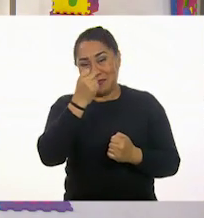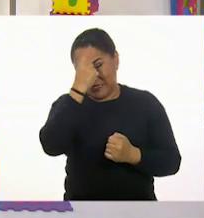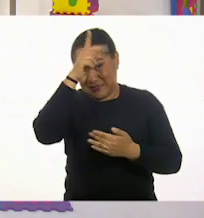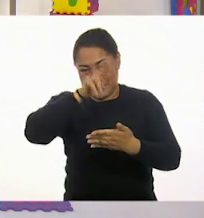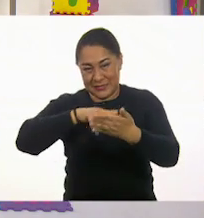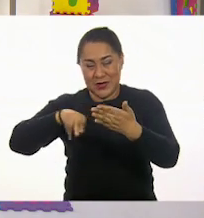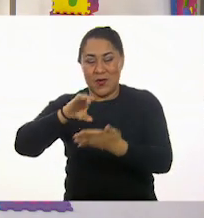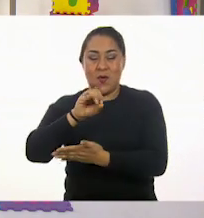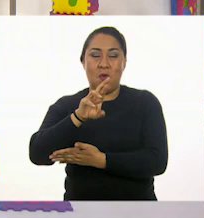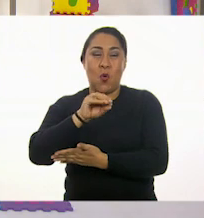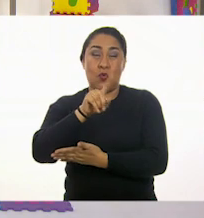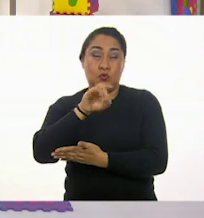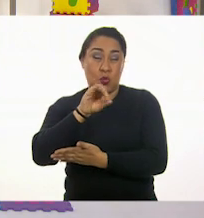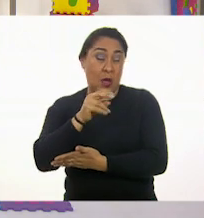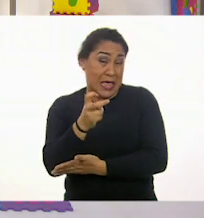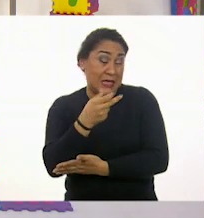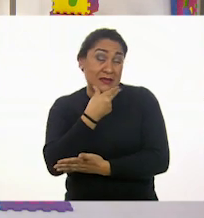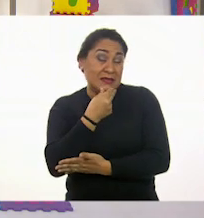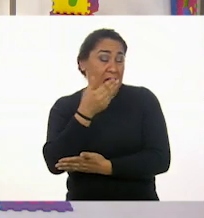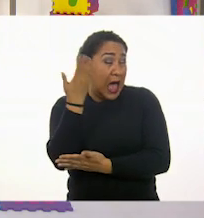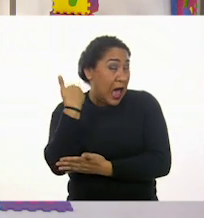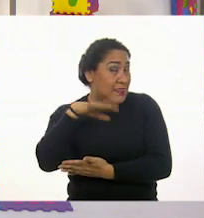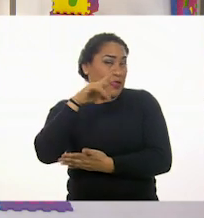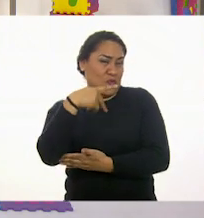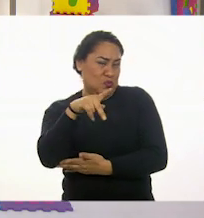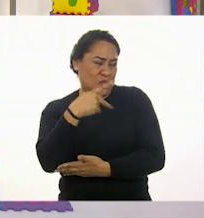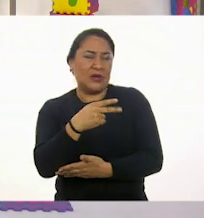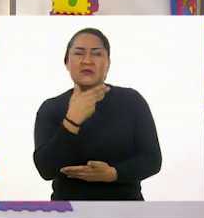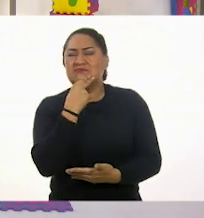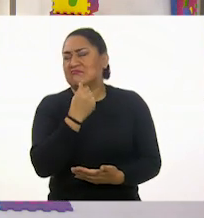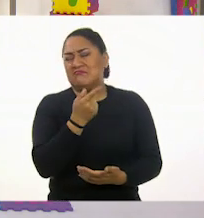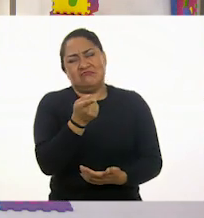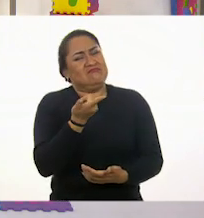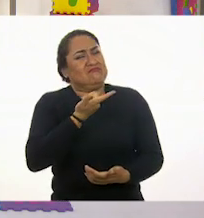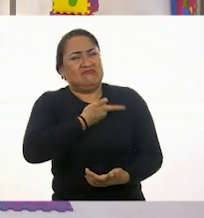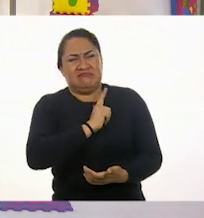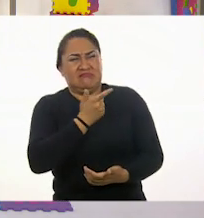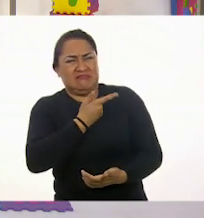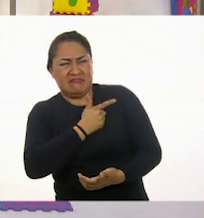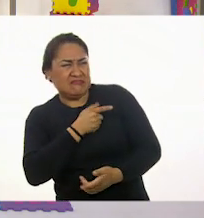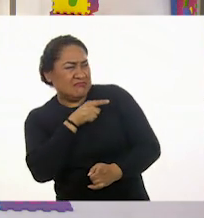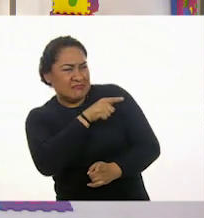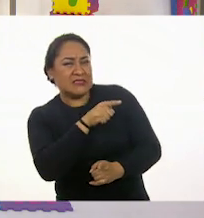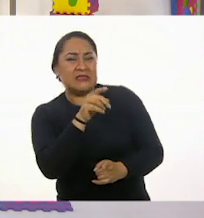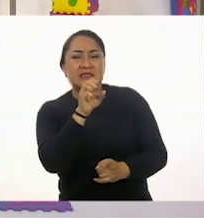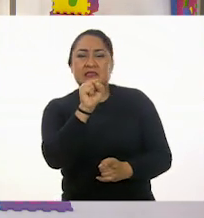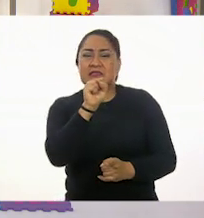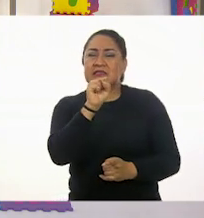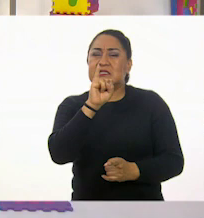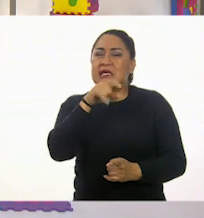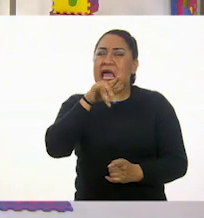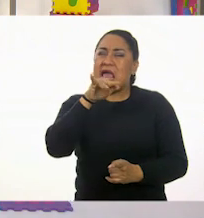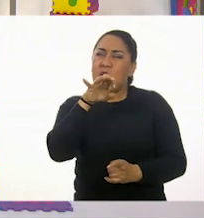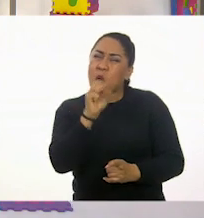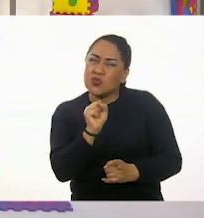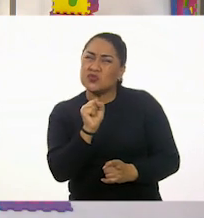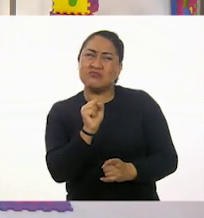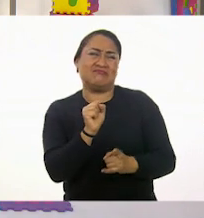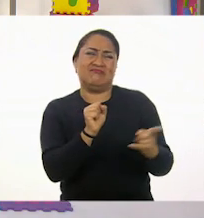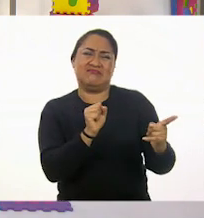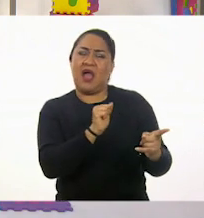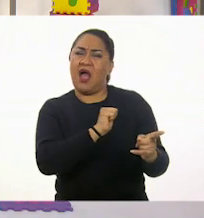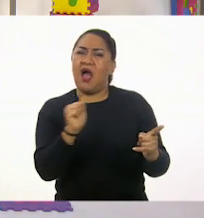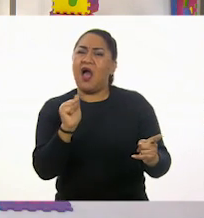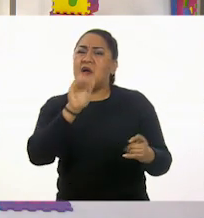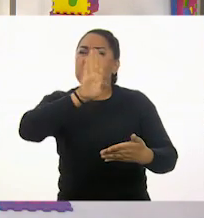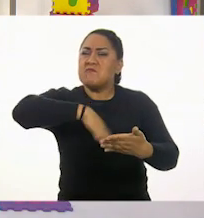Clemente Orozco, en su tiempo, él no le gustaba y criticaba a David Alfaro Siqueiros sobre este uso de